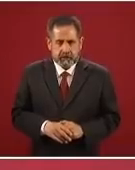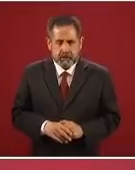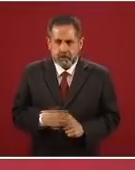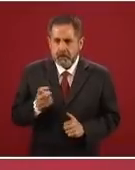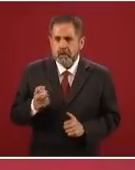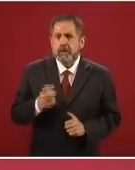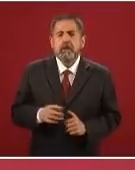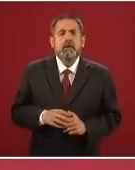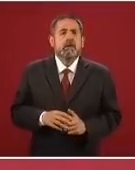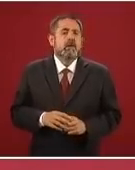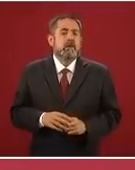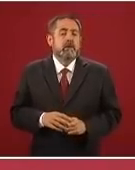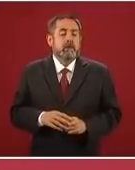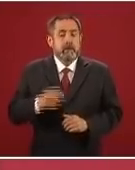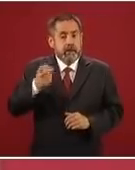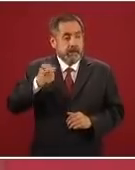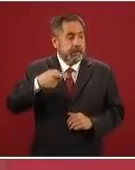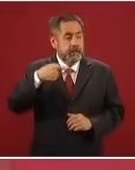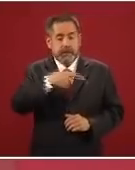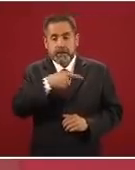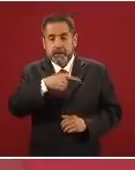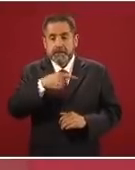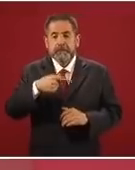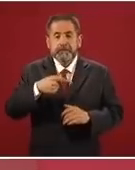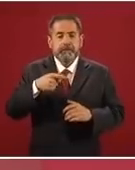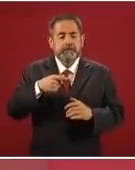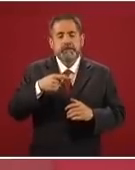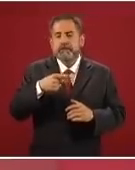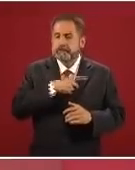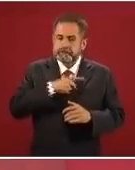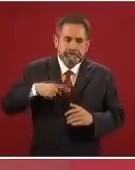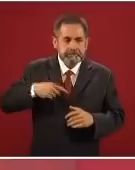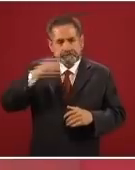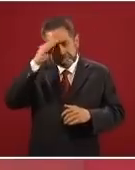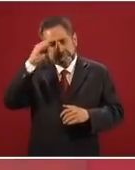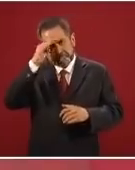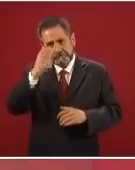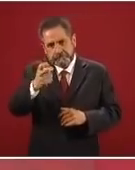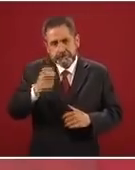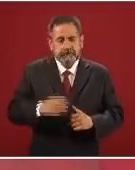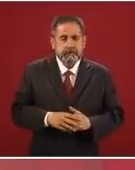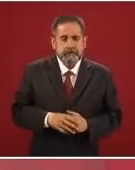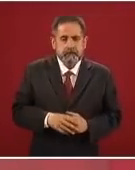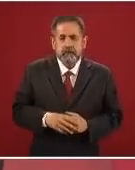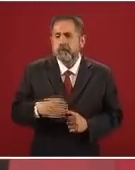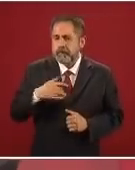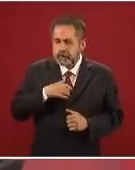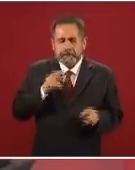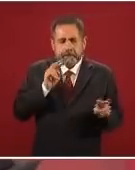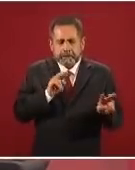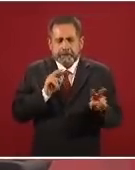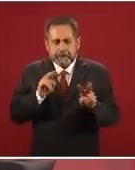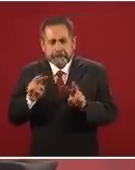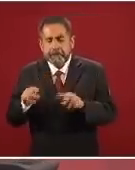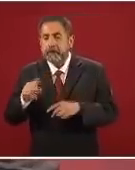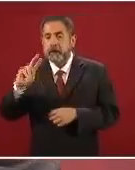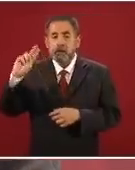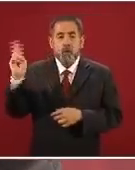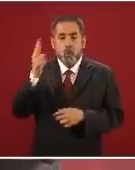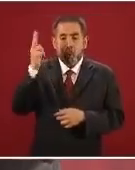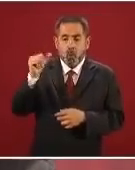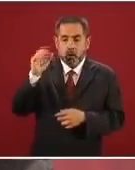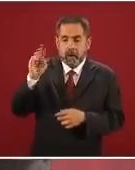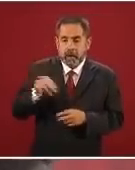Entonces, eso es lo que se tiene que tomar en cuenta. He estado observando el proceso en la UNAM